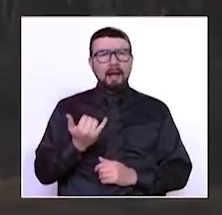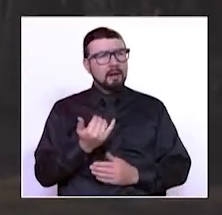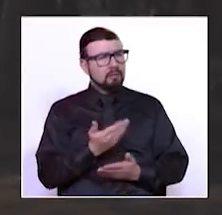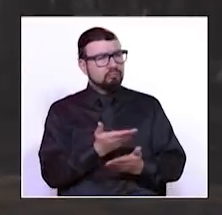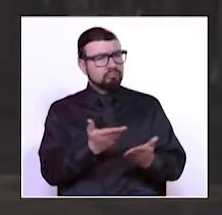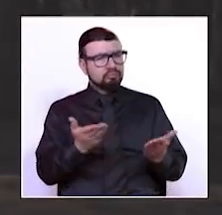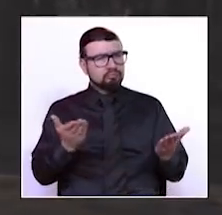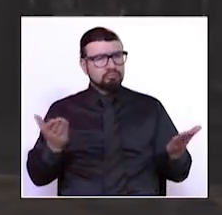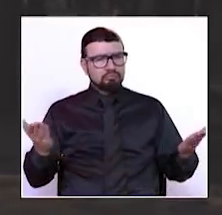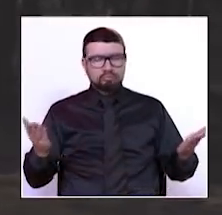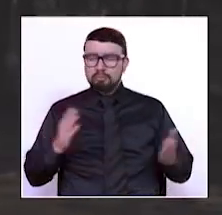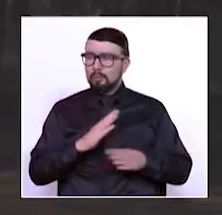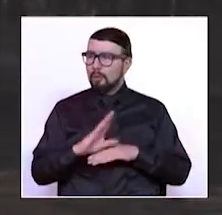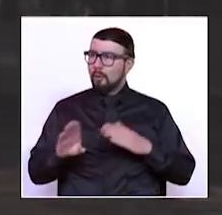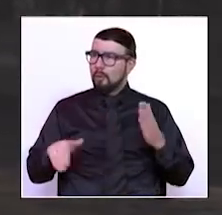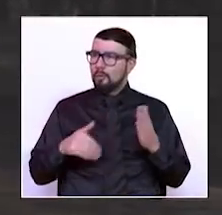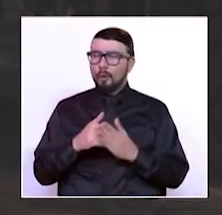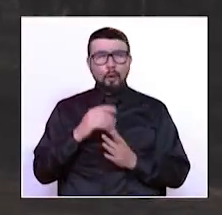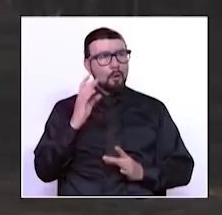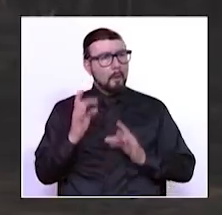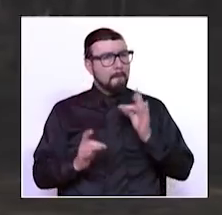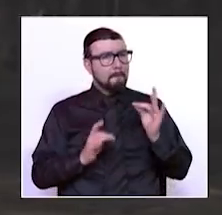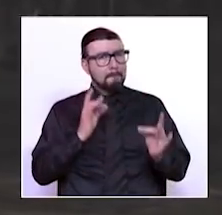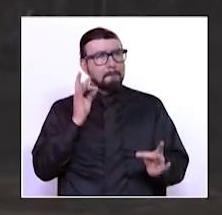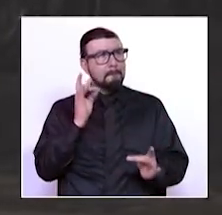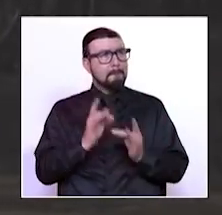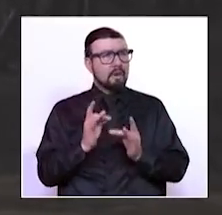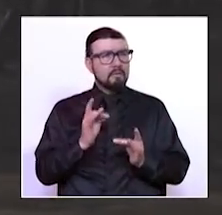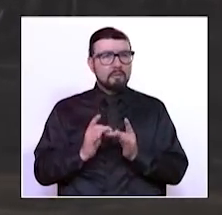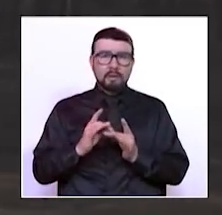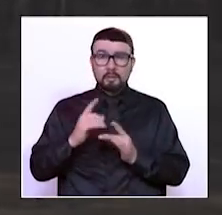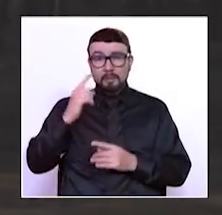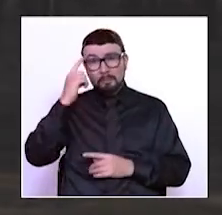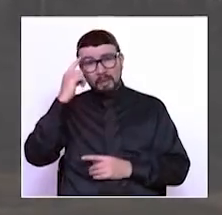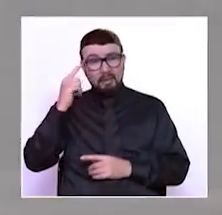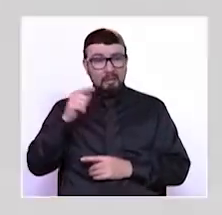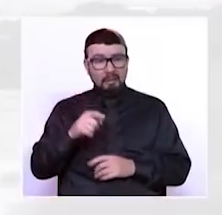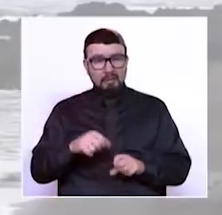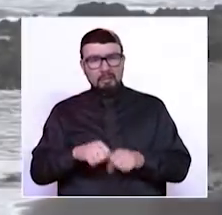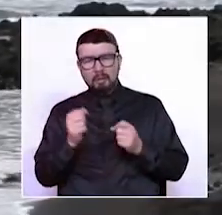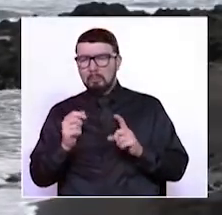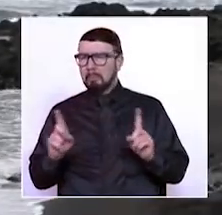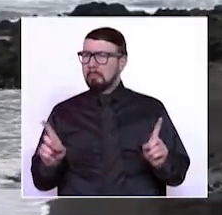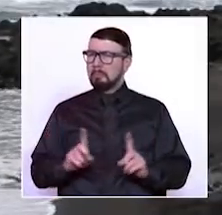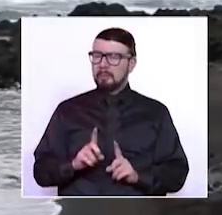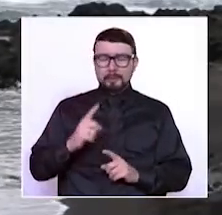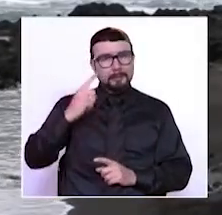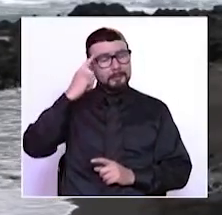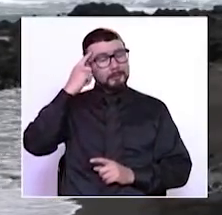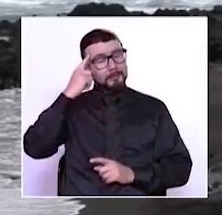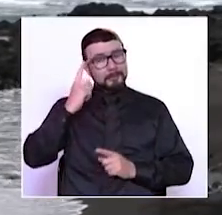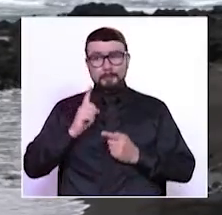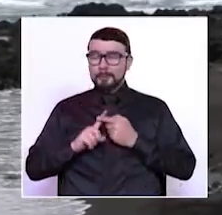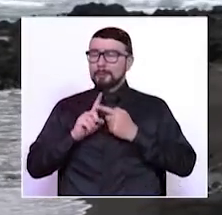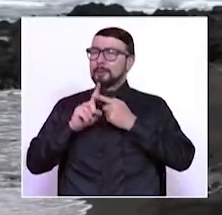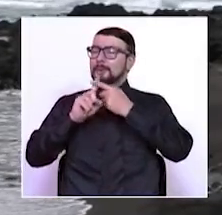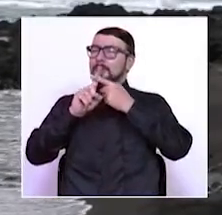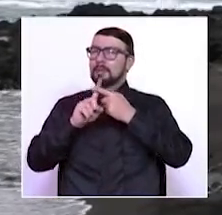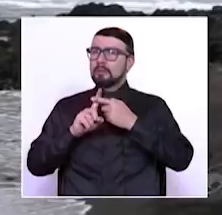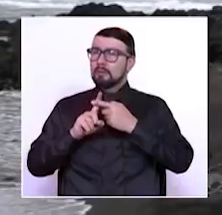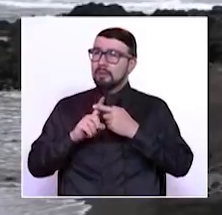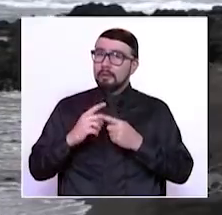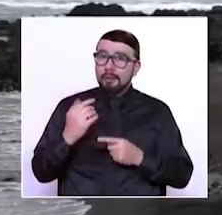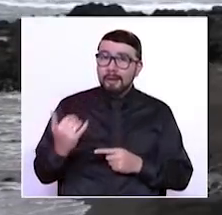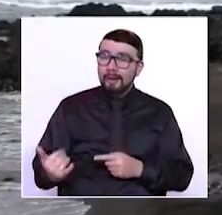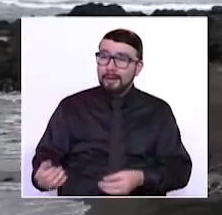auténtica perfección sin que el menor pensamiento de decepción lo estropee. ¿Por qué habría de decepcionarte algo de lo que el